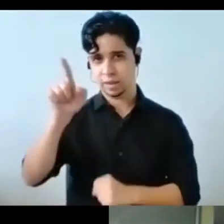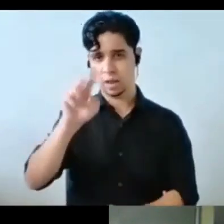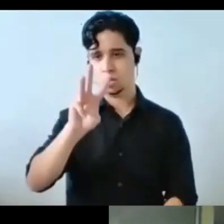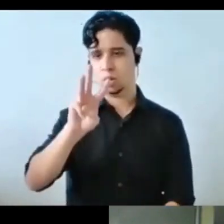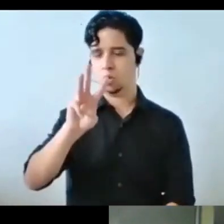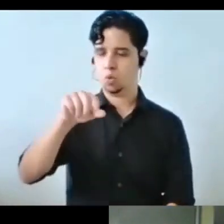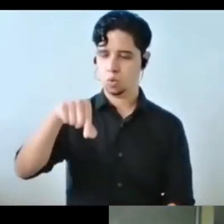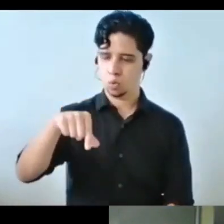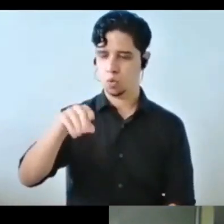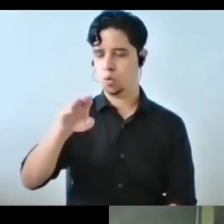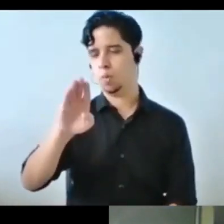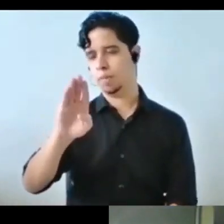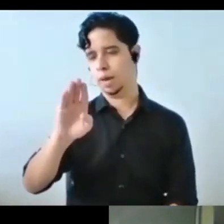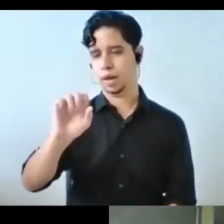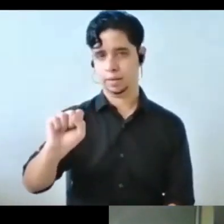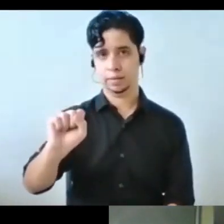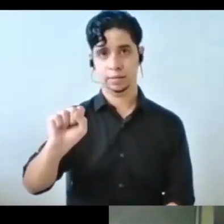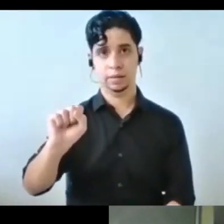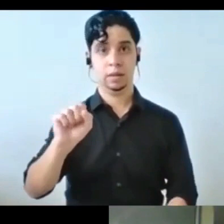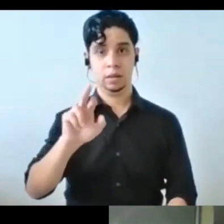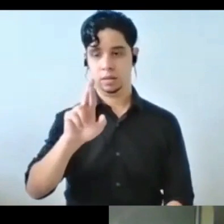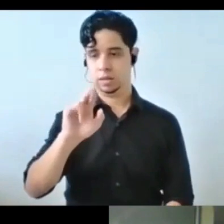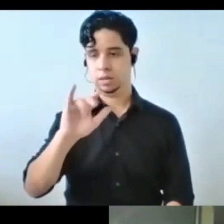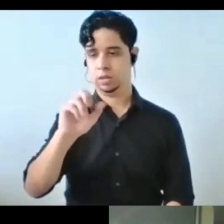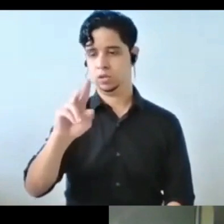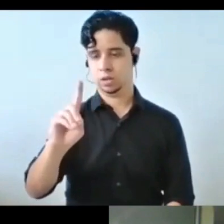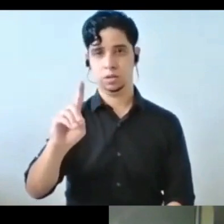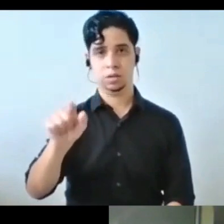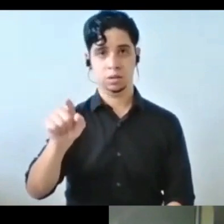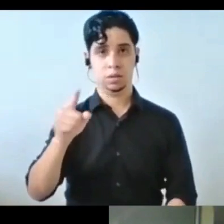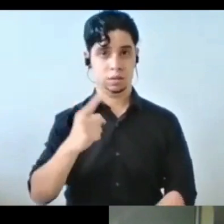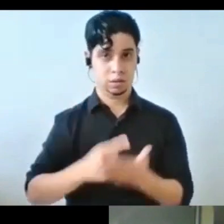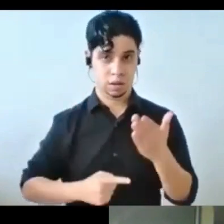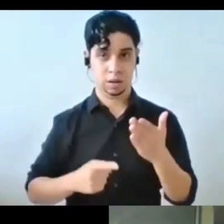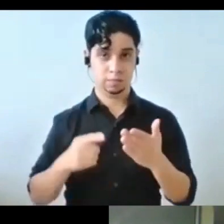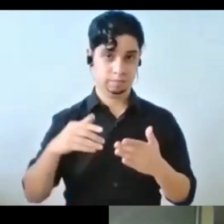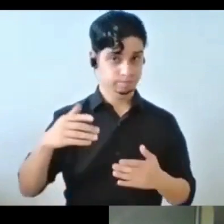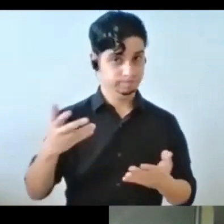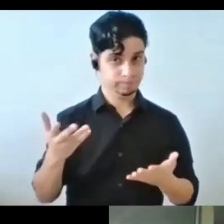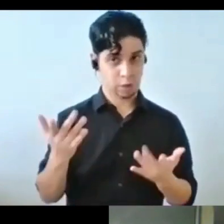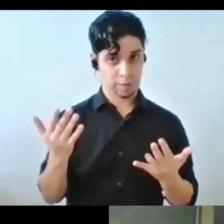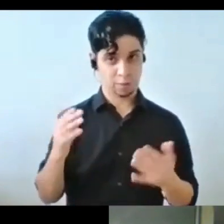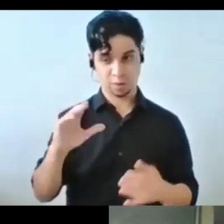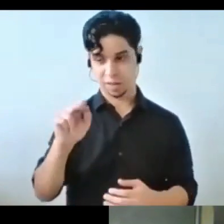WQBS. ¿Y qué más? ¡Ay, Richard! Que nos debe los canones. He dicho.